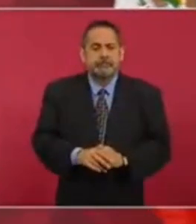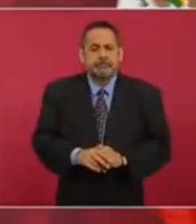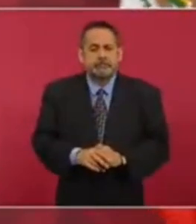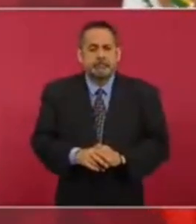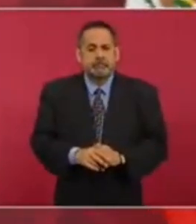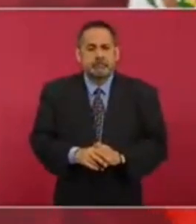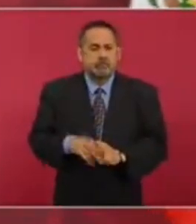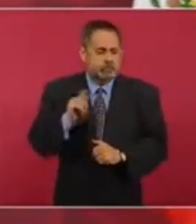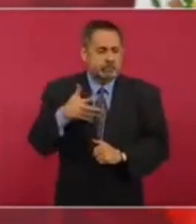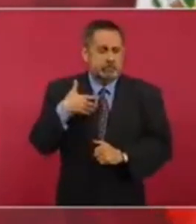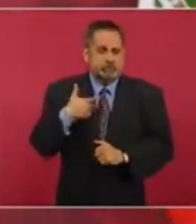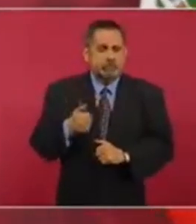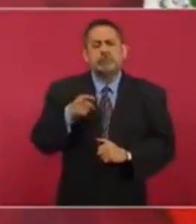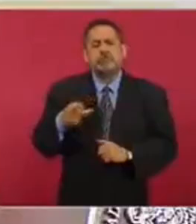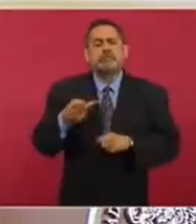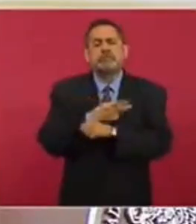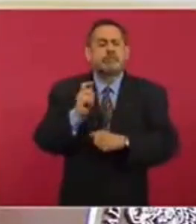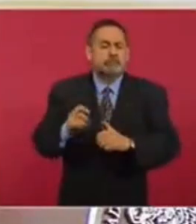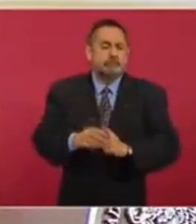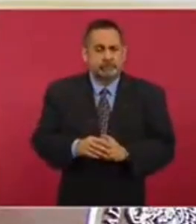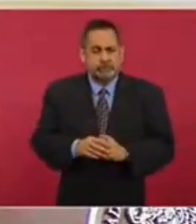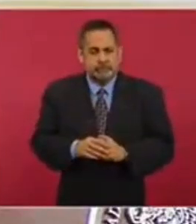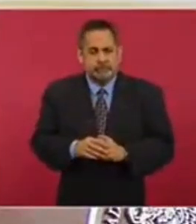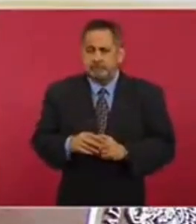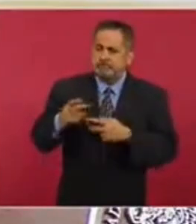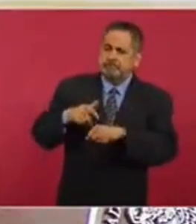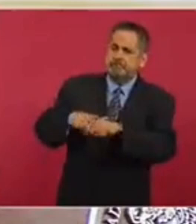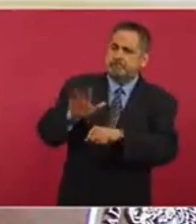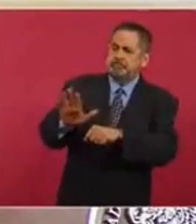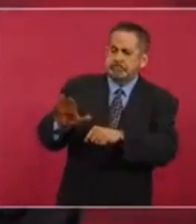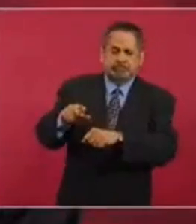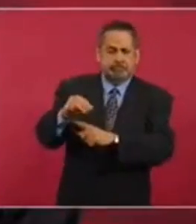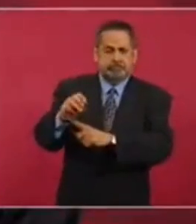Yo entiendo la situación personal, moral,